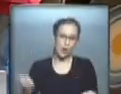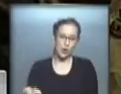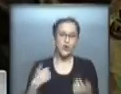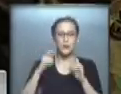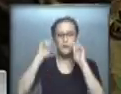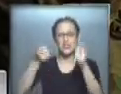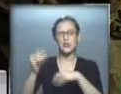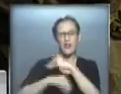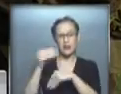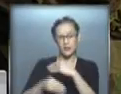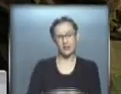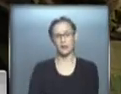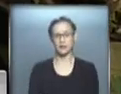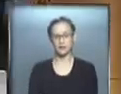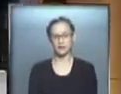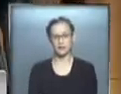visitaron la familia